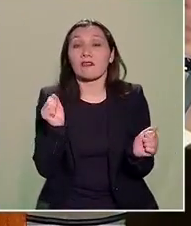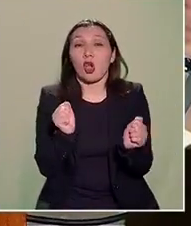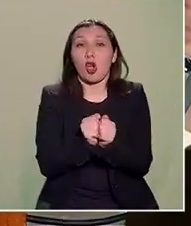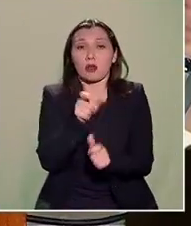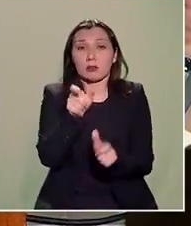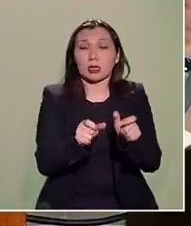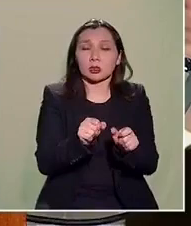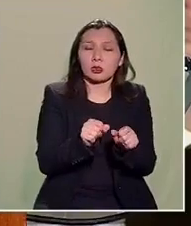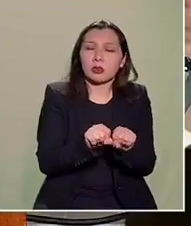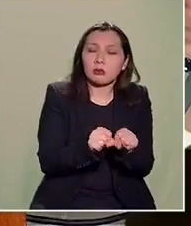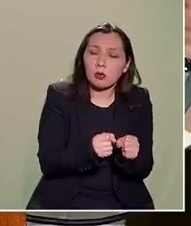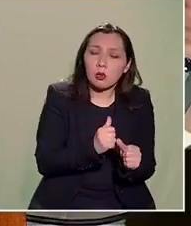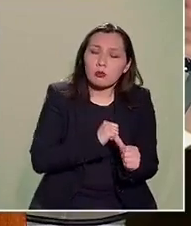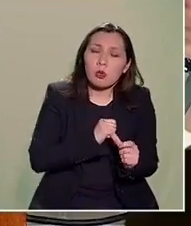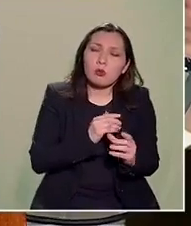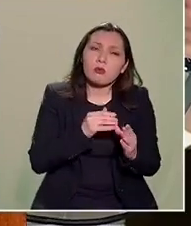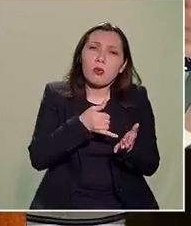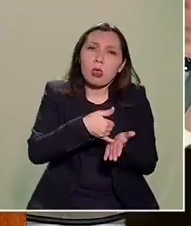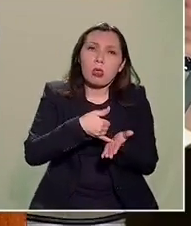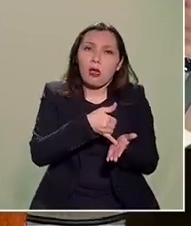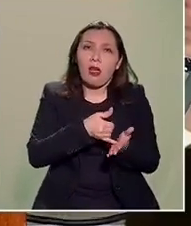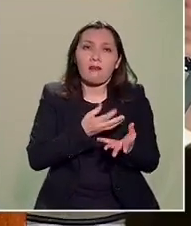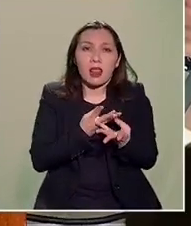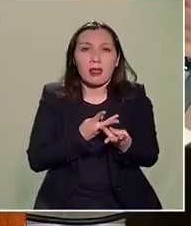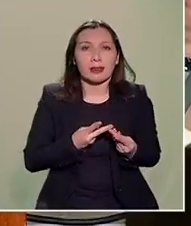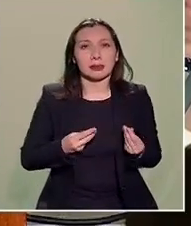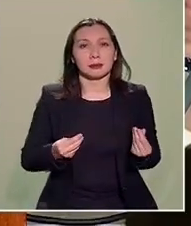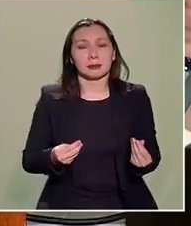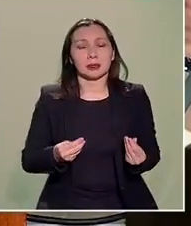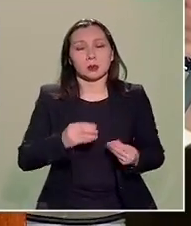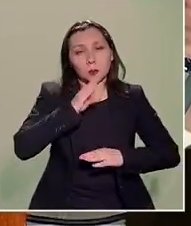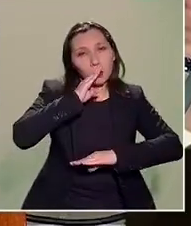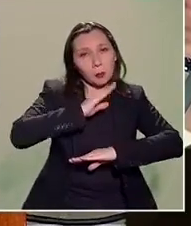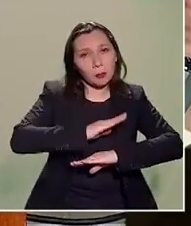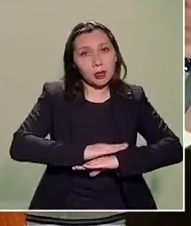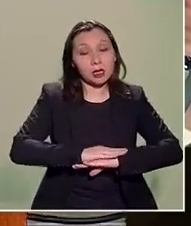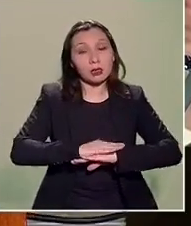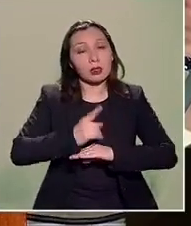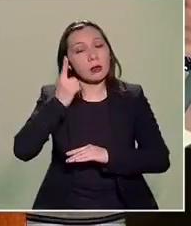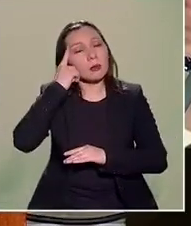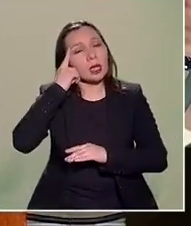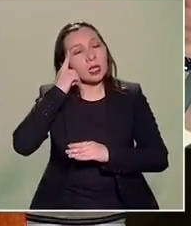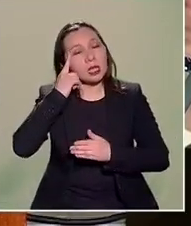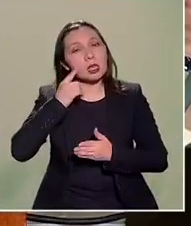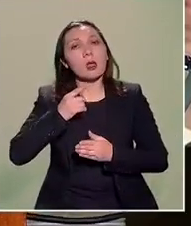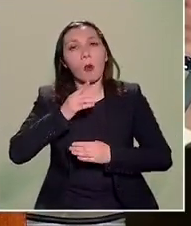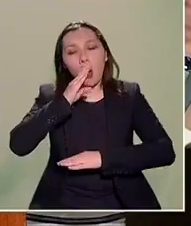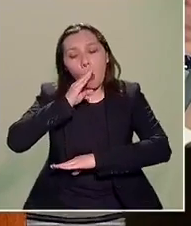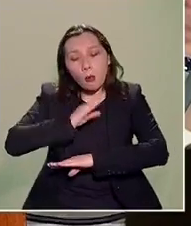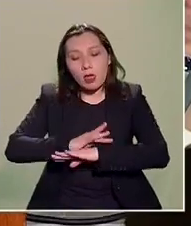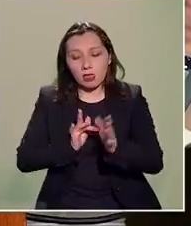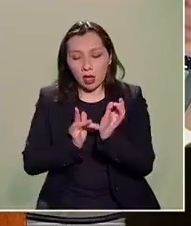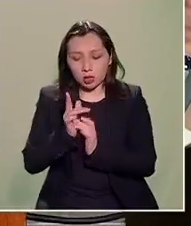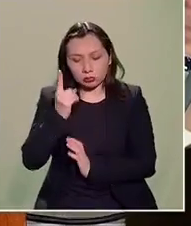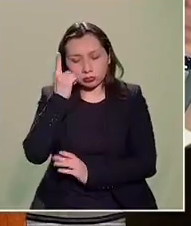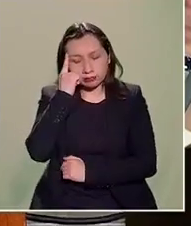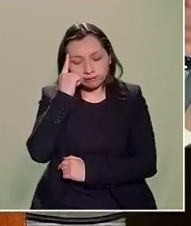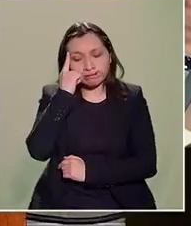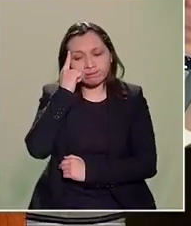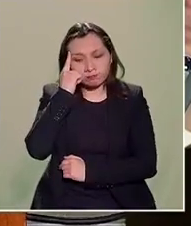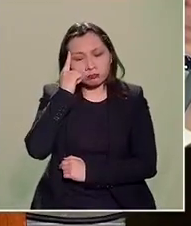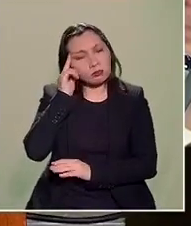quebrantado y humilde de espíritu es es una mente humilde lo que motivó a jesús a